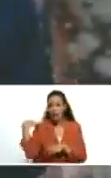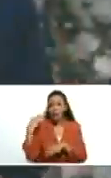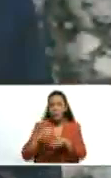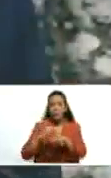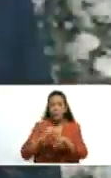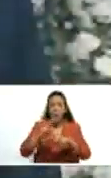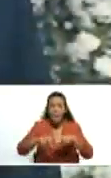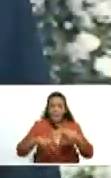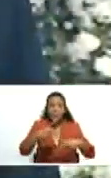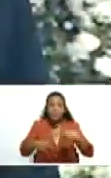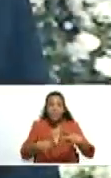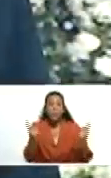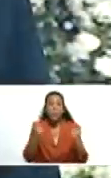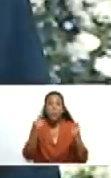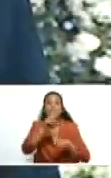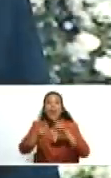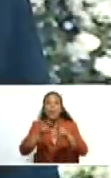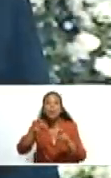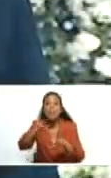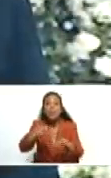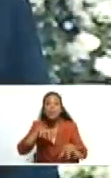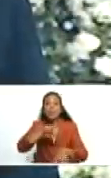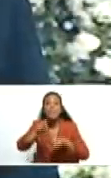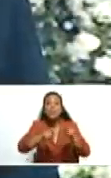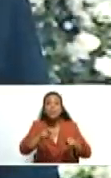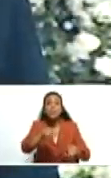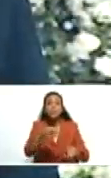el proceso popular constituyente,